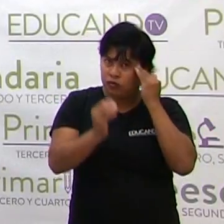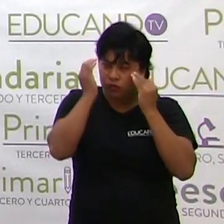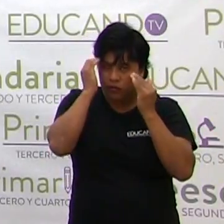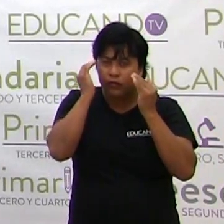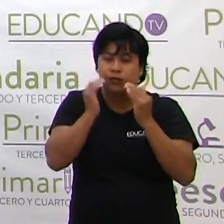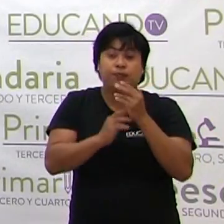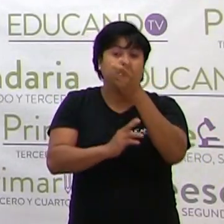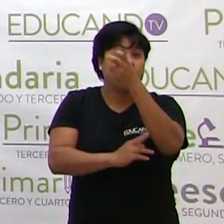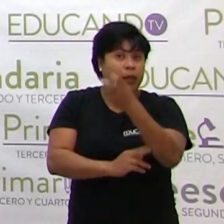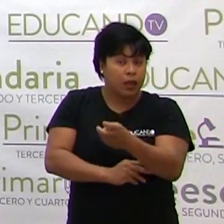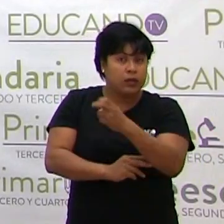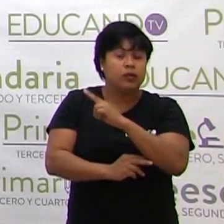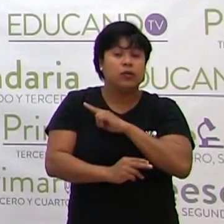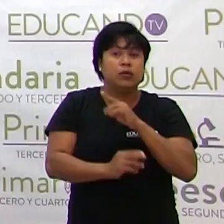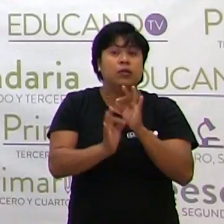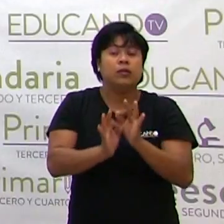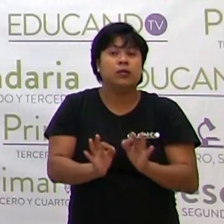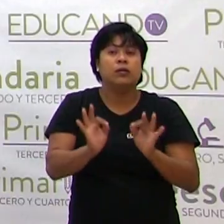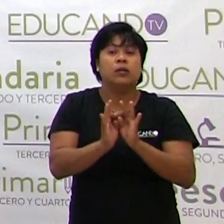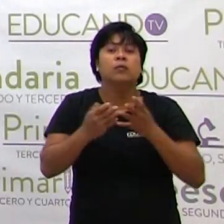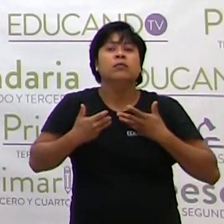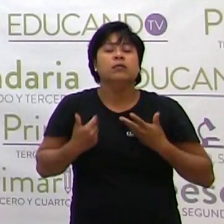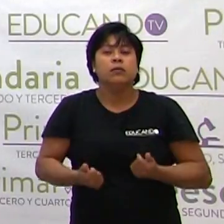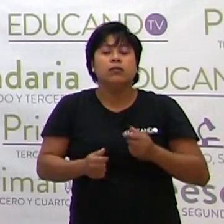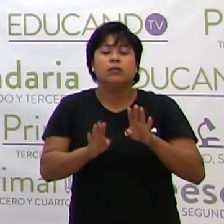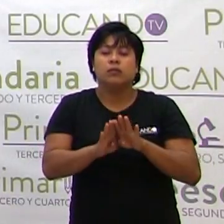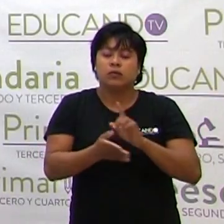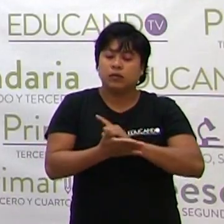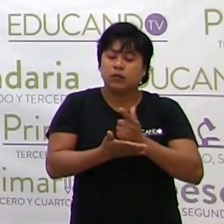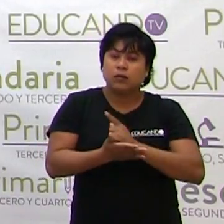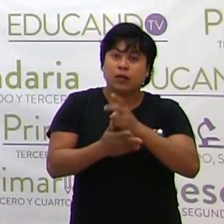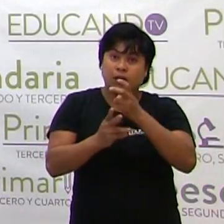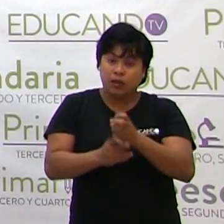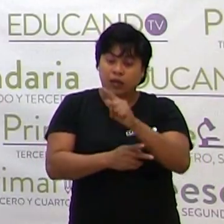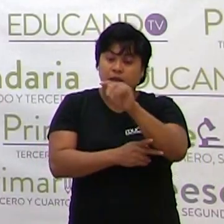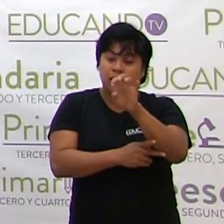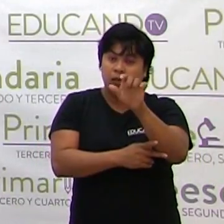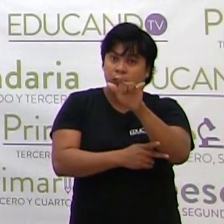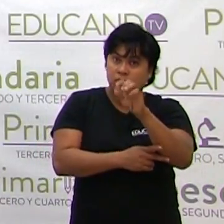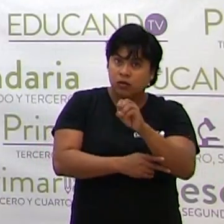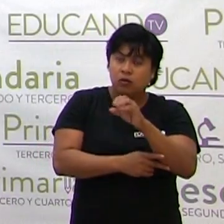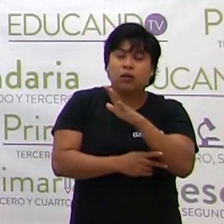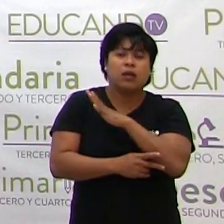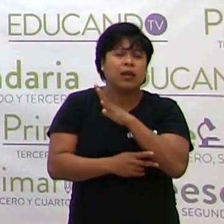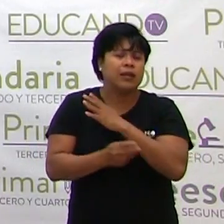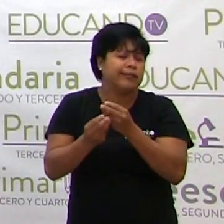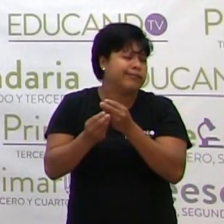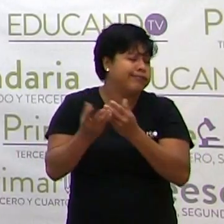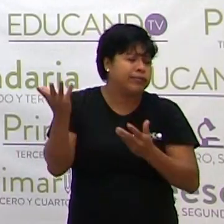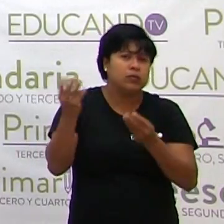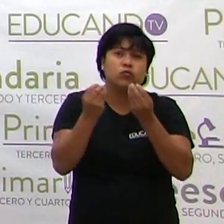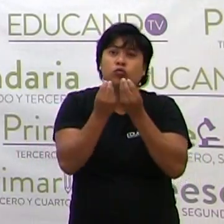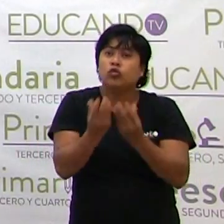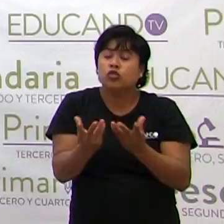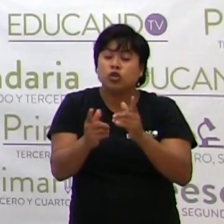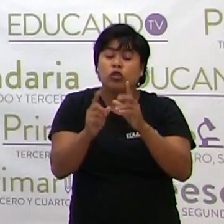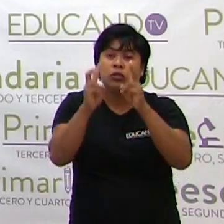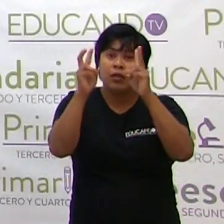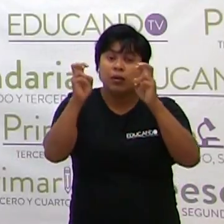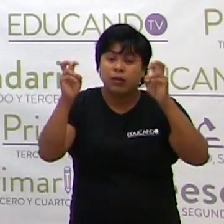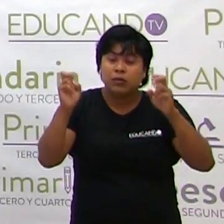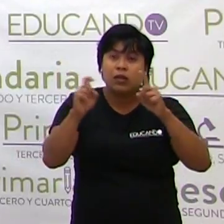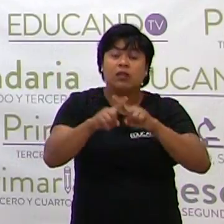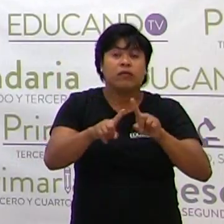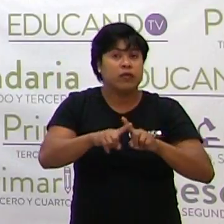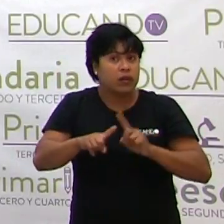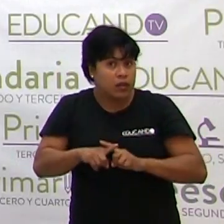Para ello, es importante entender que en los libros de textos vamos a encontrar un sinfín de temas